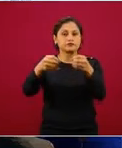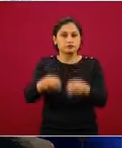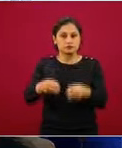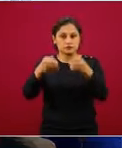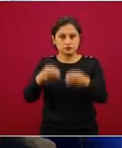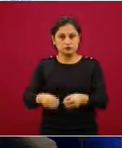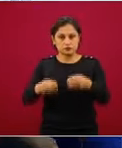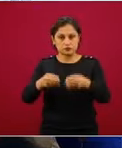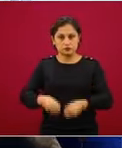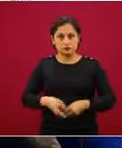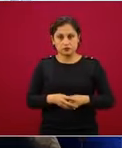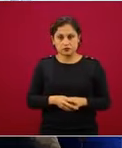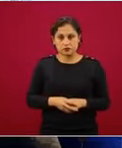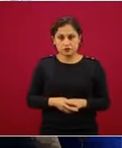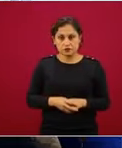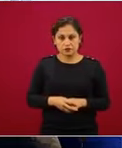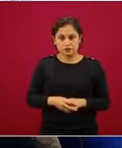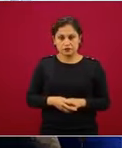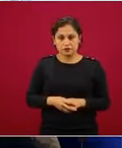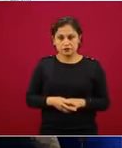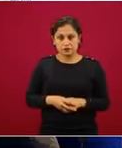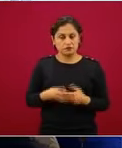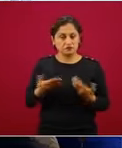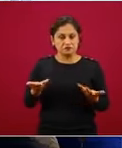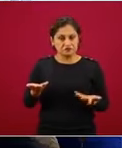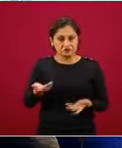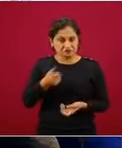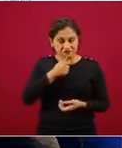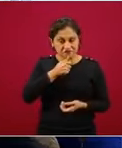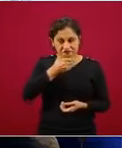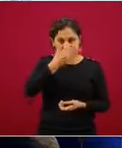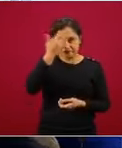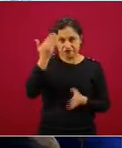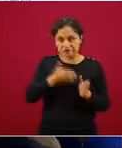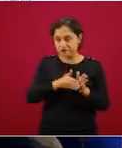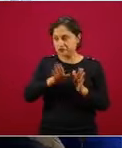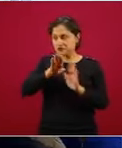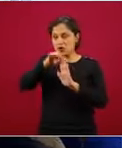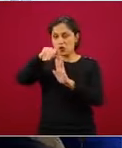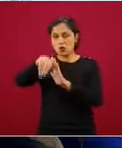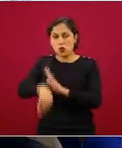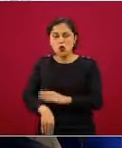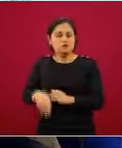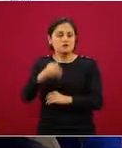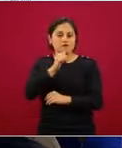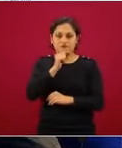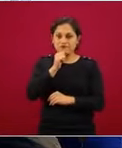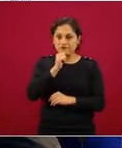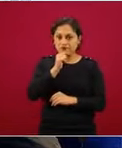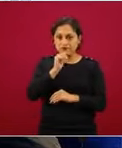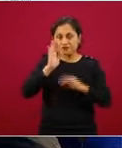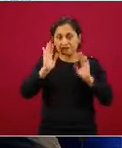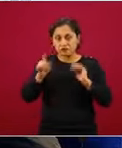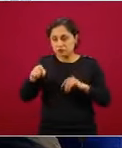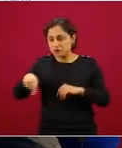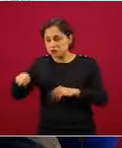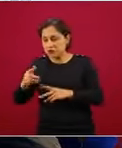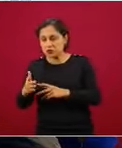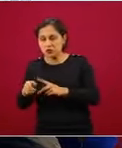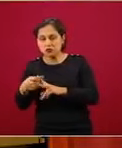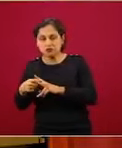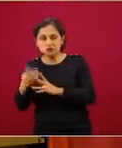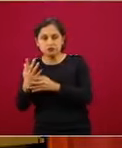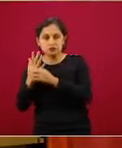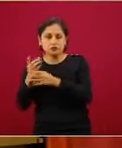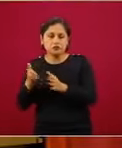ocupada y todavía no sabemos en qué momento llegará al descenso. Si se sigue la predicción, le faltan todavía algunos